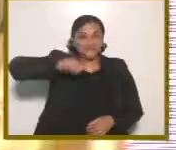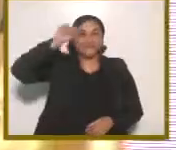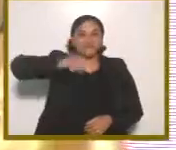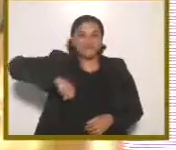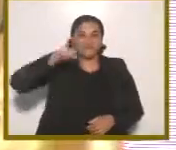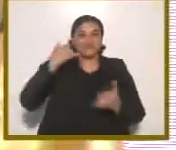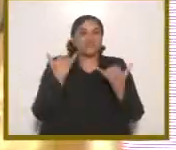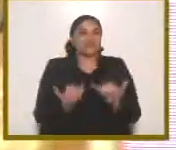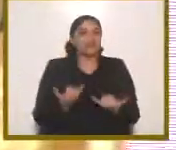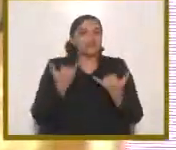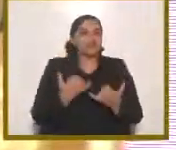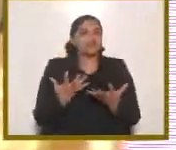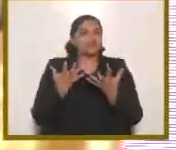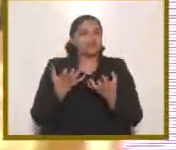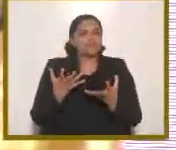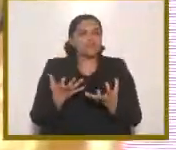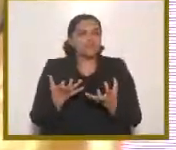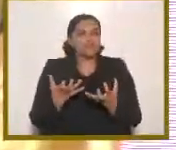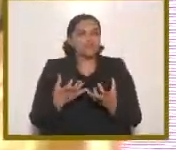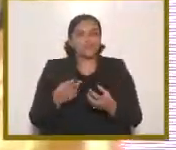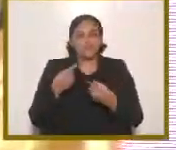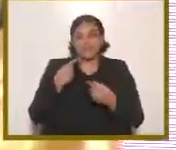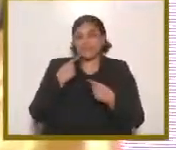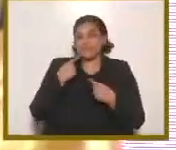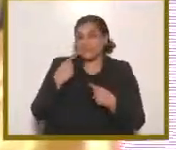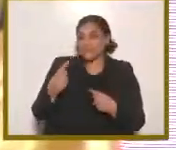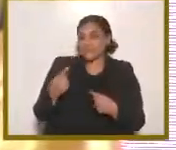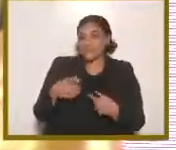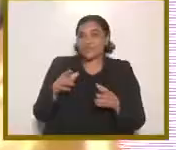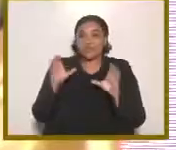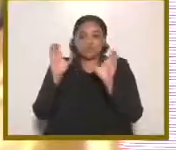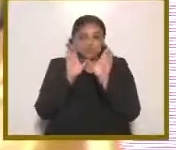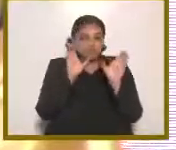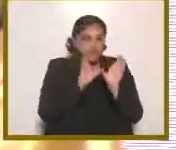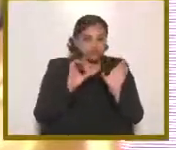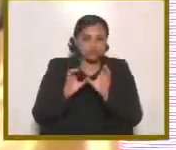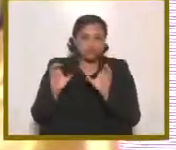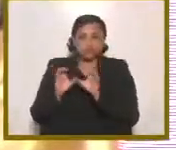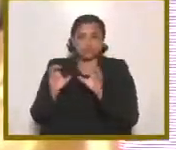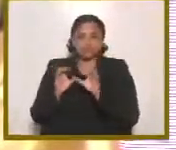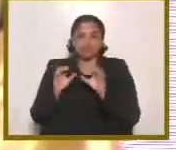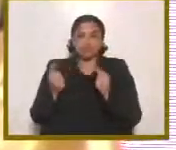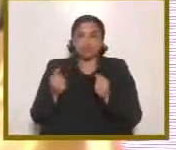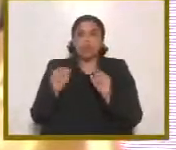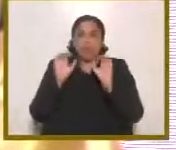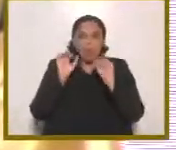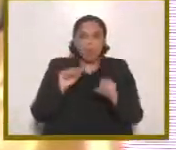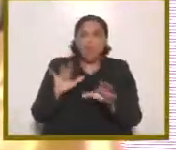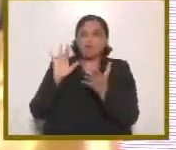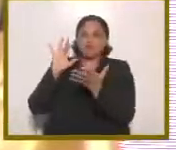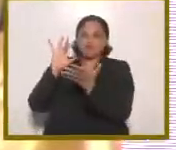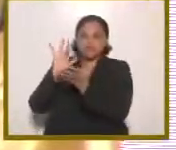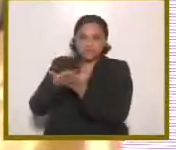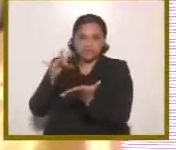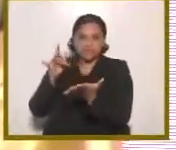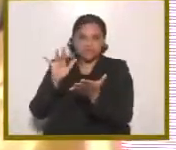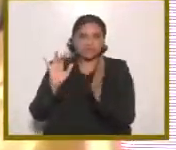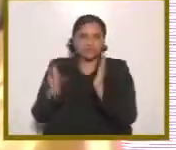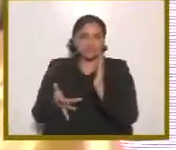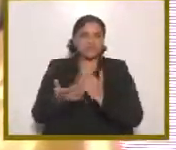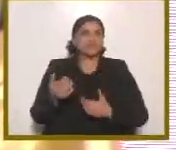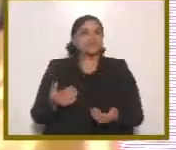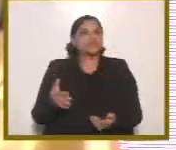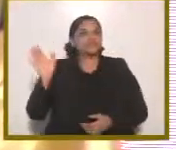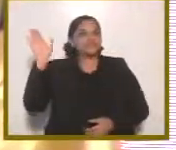Entonces ahora yo quiero, además de decirles que vamos a tener los certificados virtualmente, nos van a llegar,